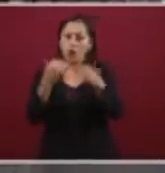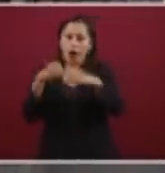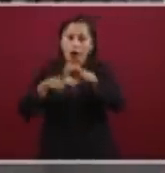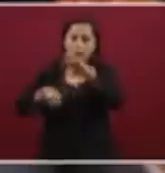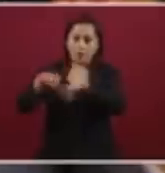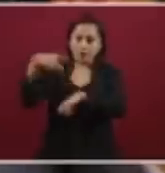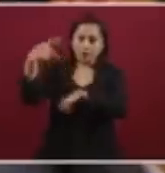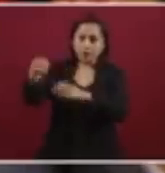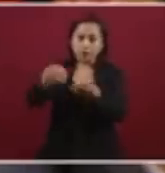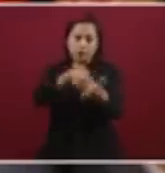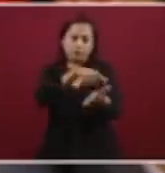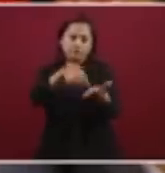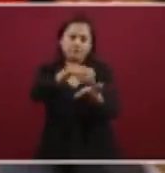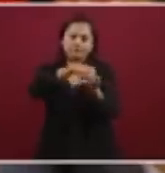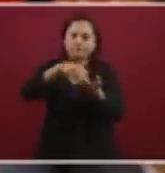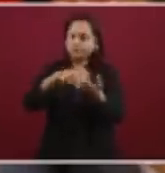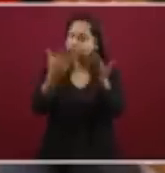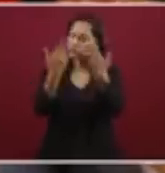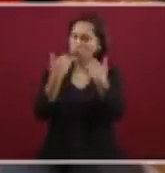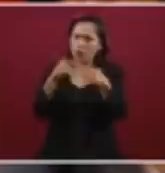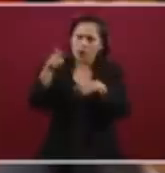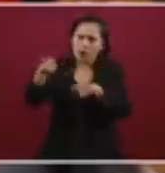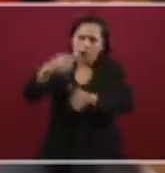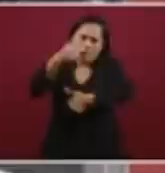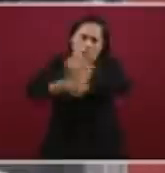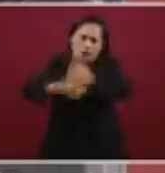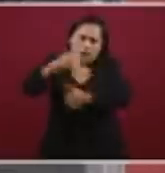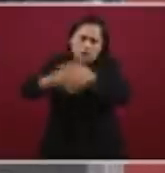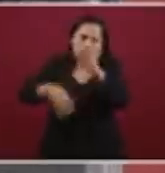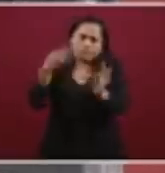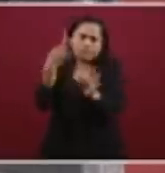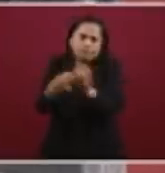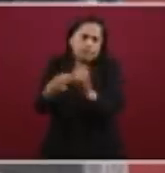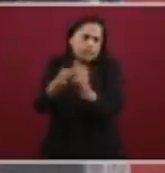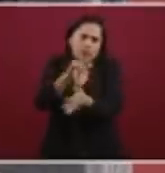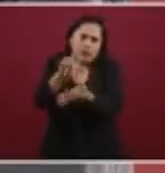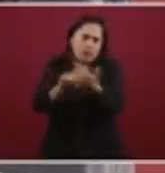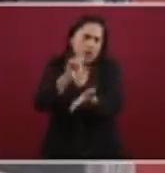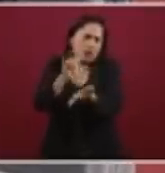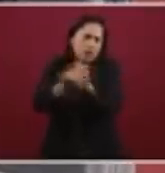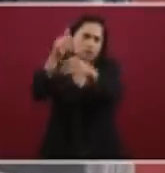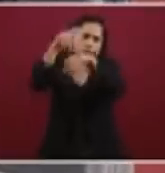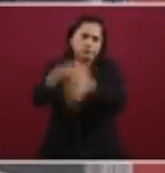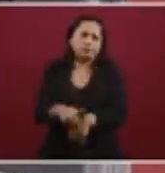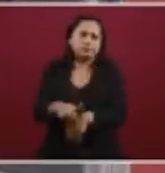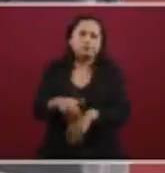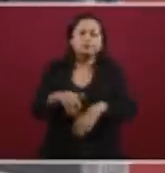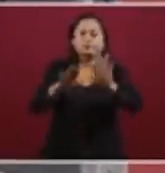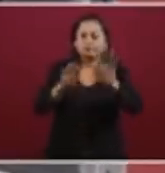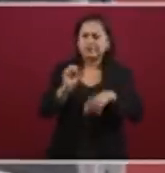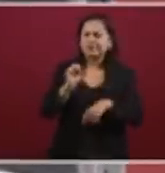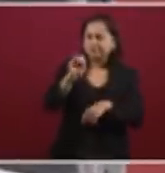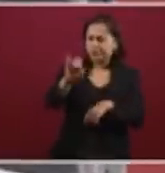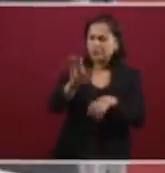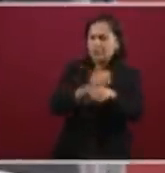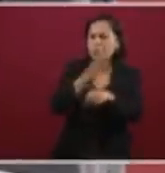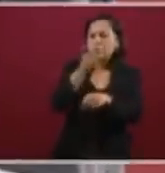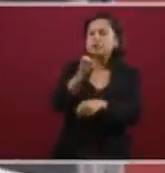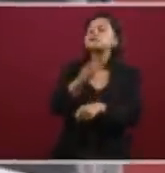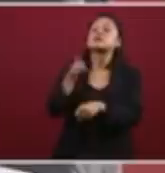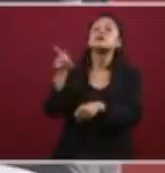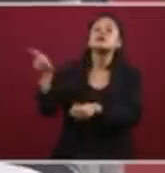ganó la gallina pero de todas maneras o sea que emita un dictamen